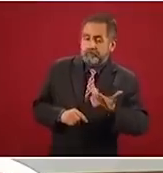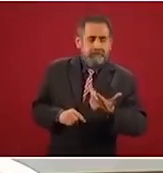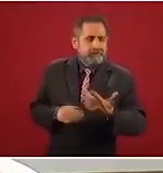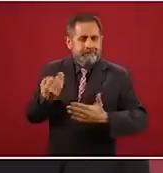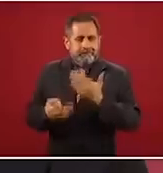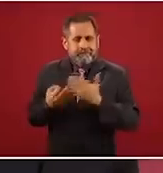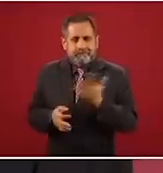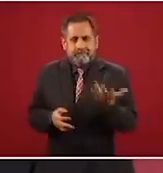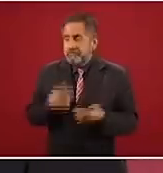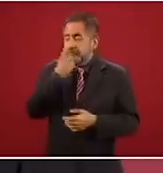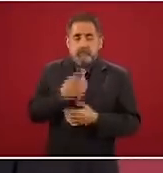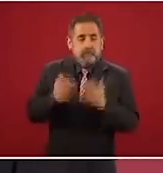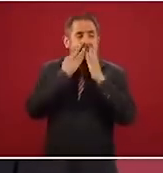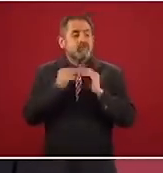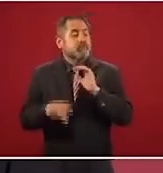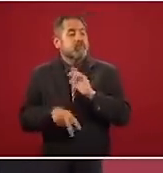se declaraban